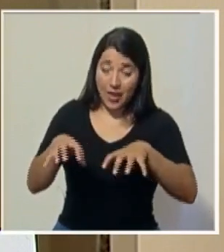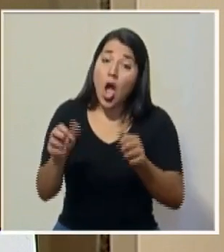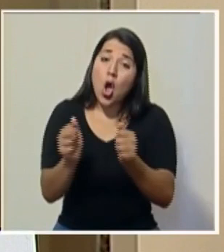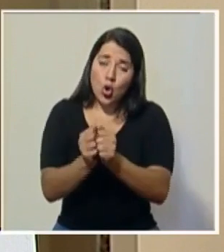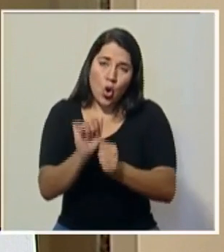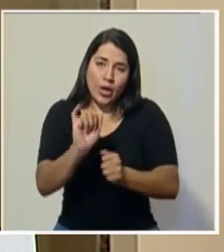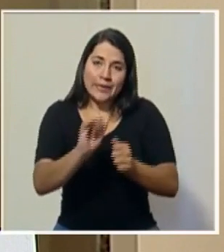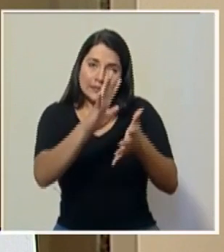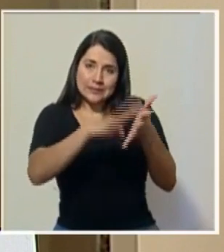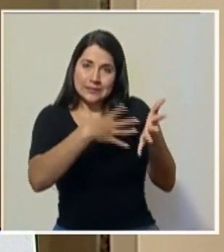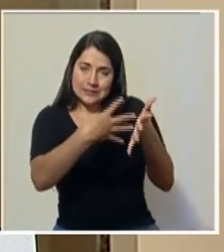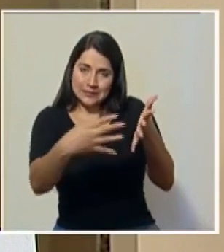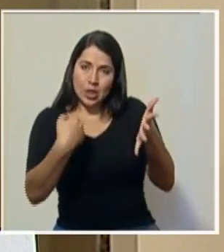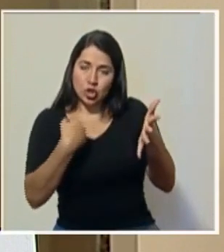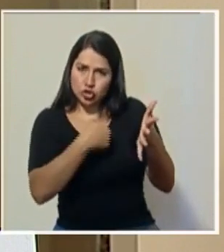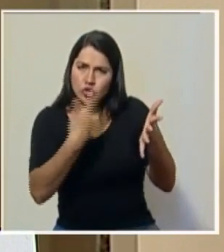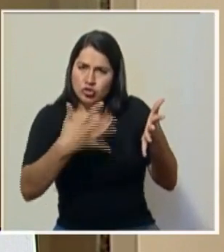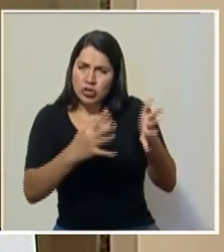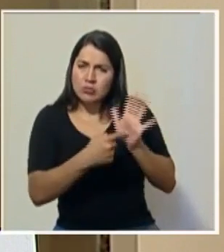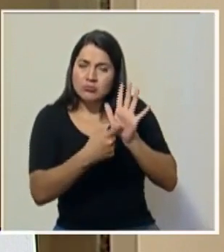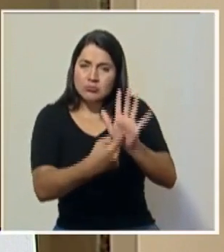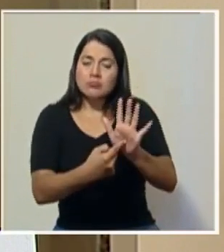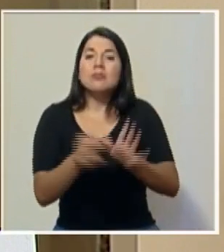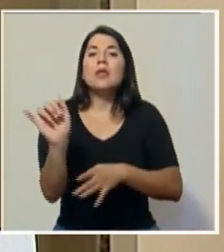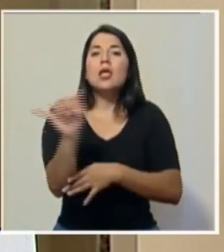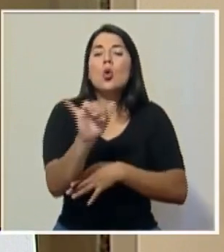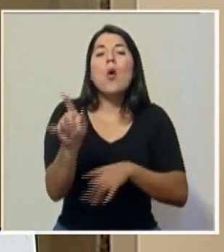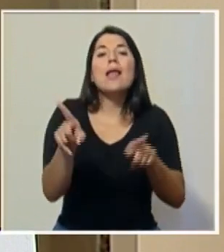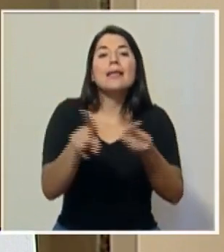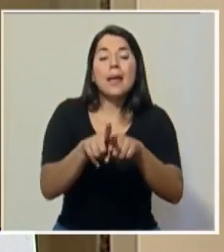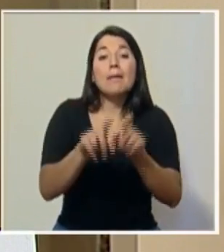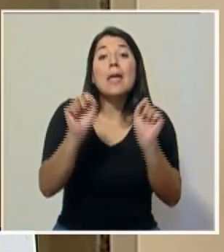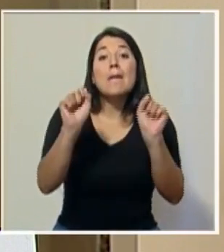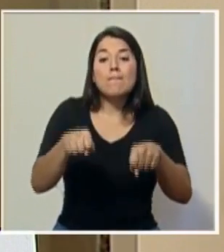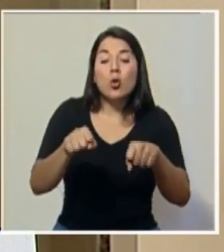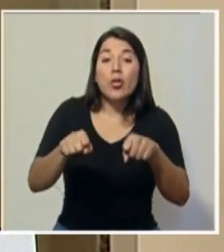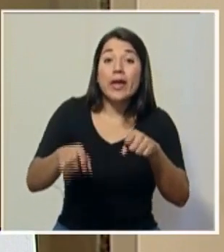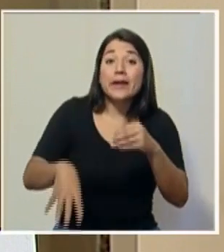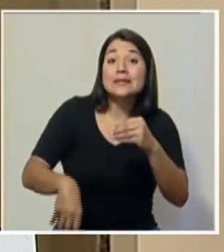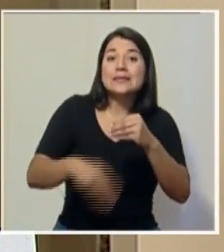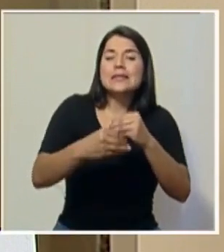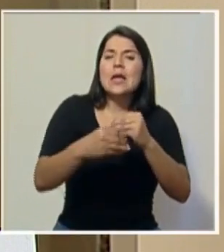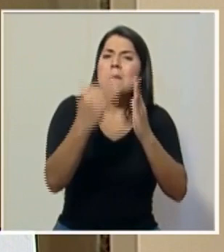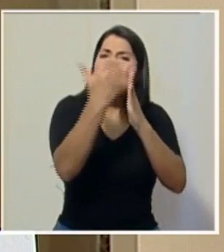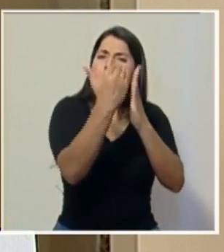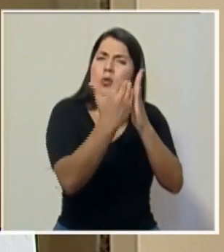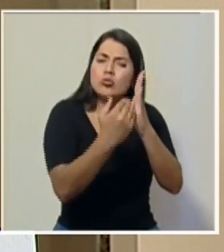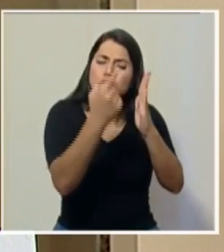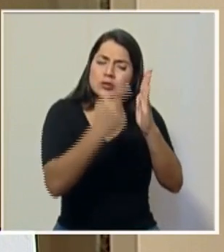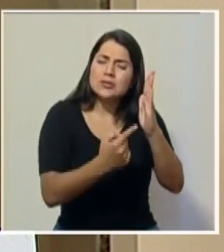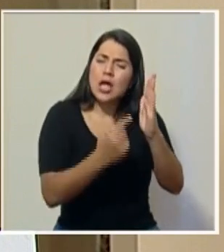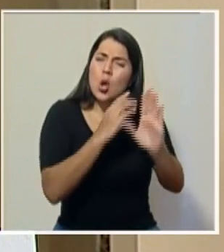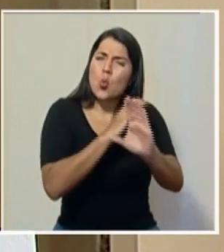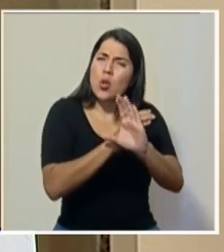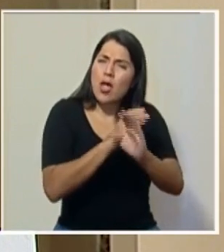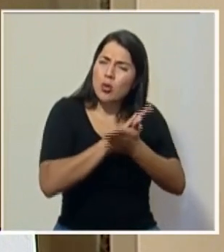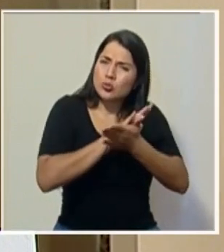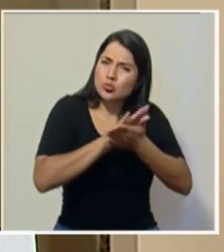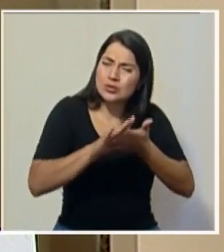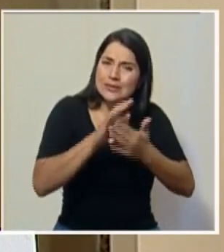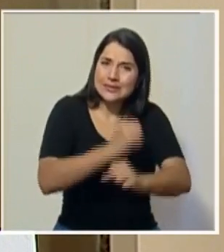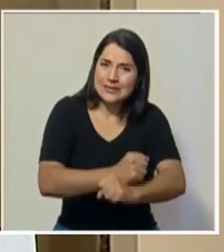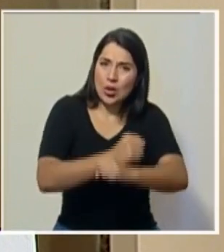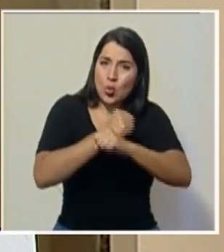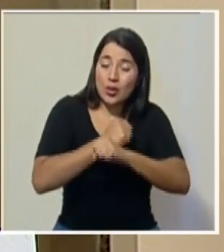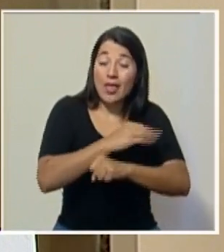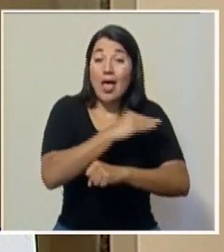riesgo a la que ya nos hemos referido, asimismo a la implementación de los protocolos de higiene y seguridad y los diferentes controles